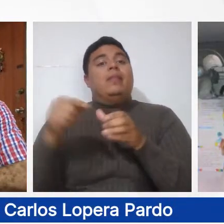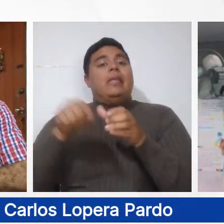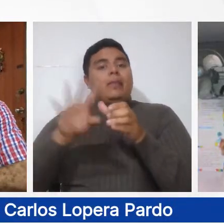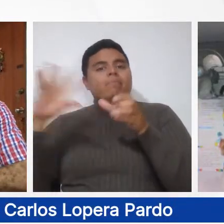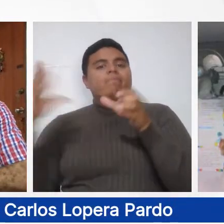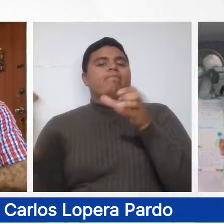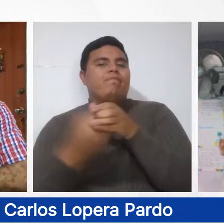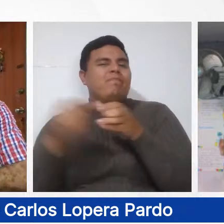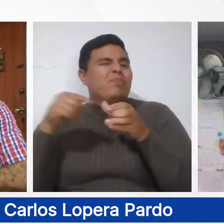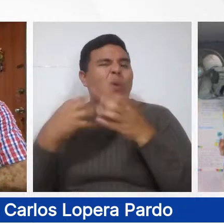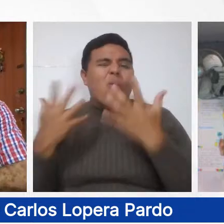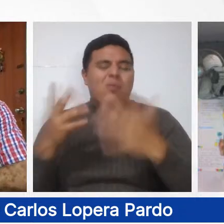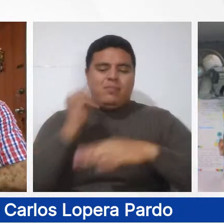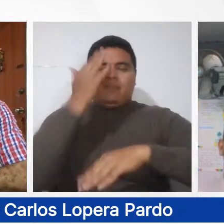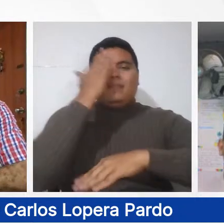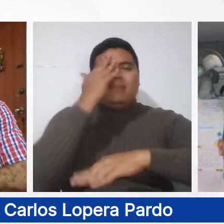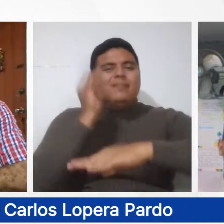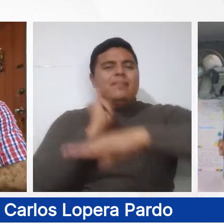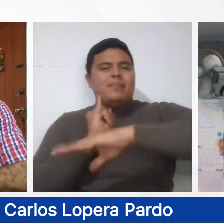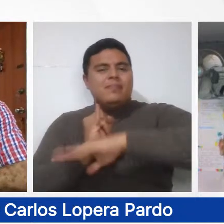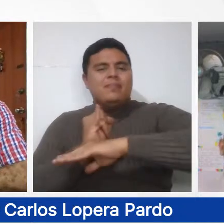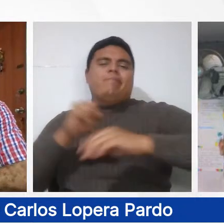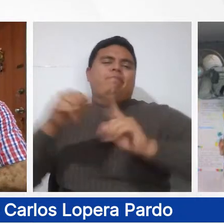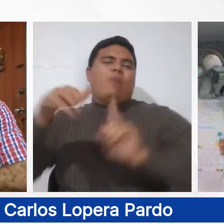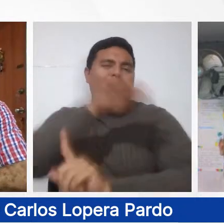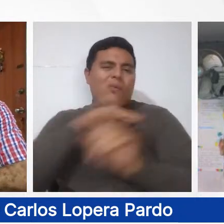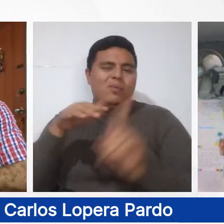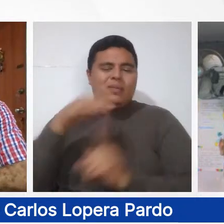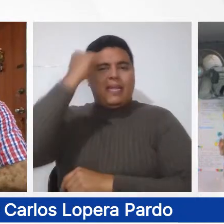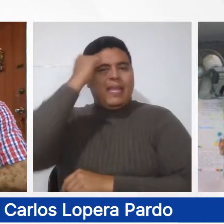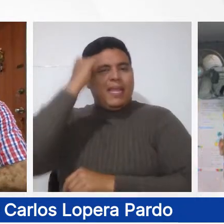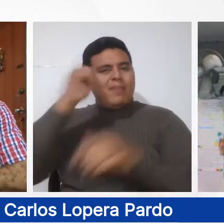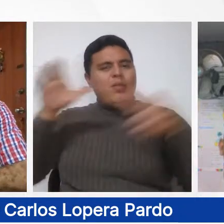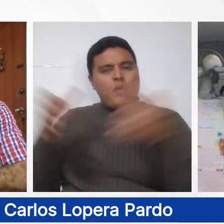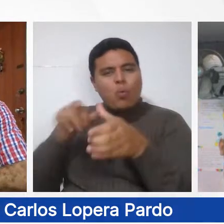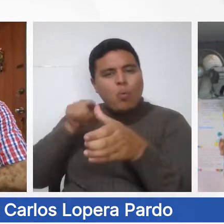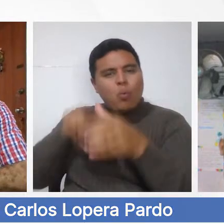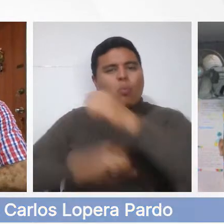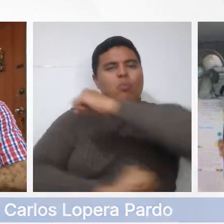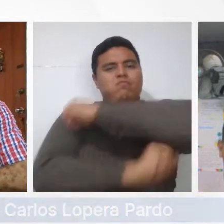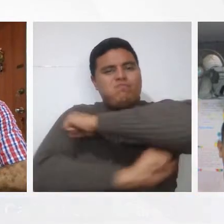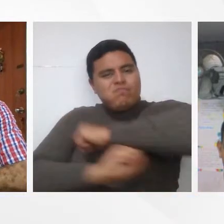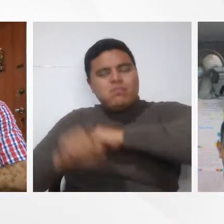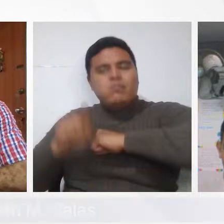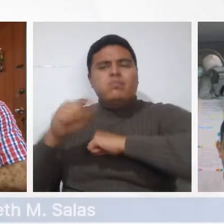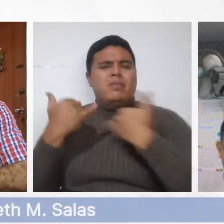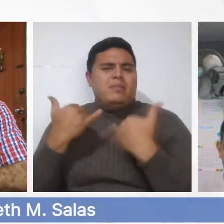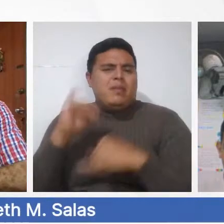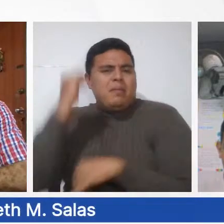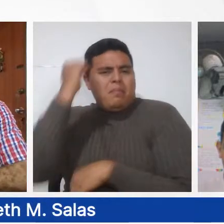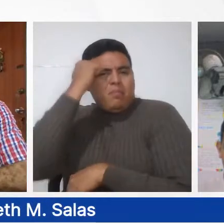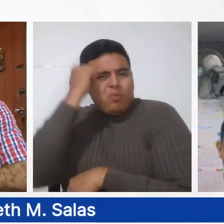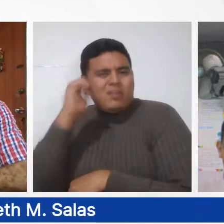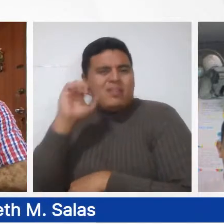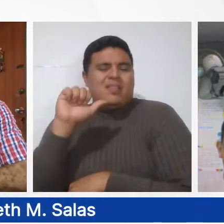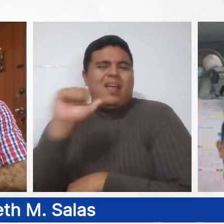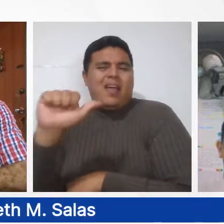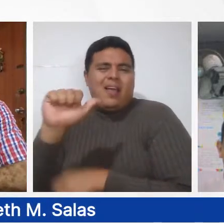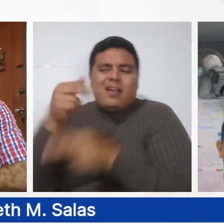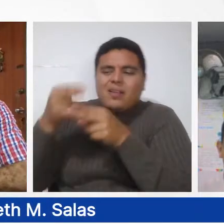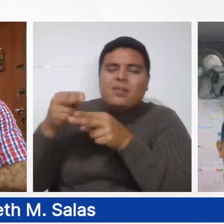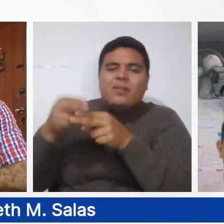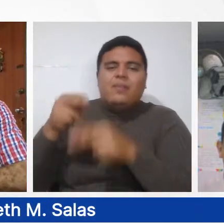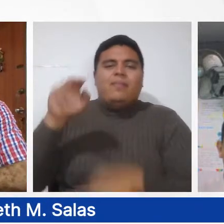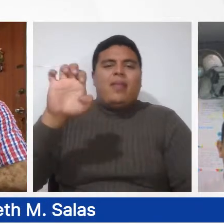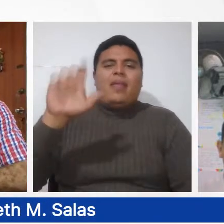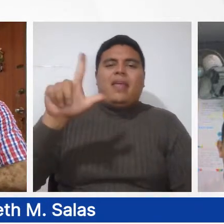tiene la escuela con un equipo profesional que ya nombraba allí a la licenciada Eliana Llanos, las docentes de